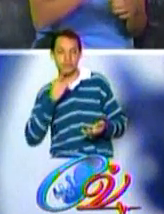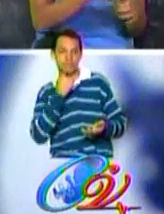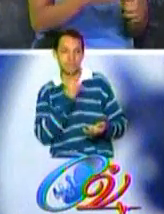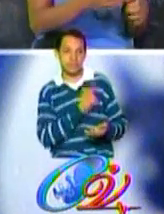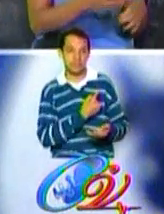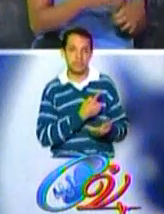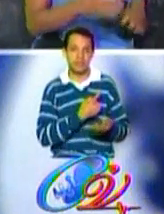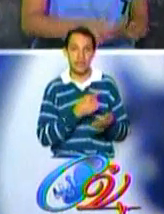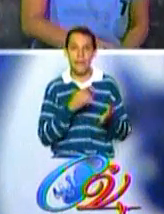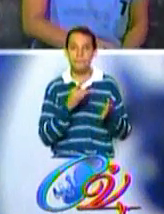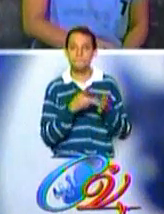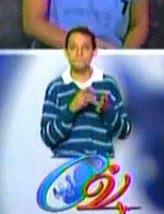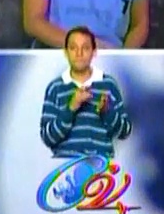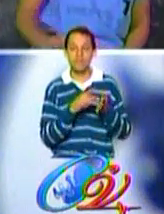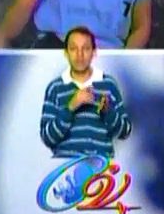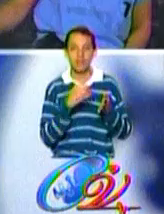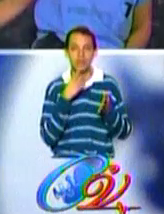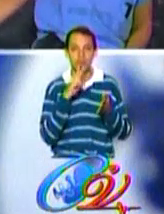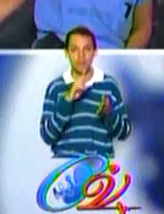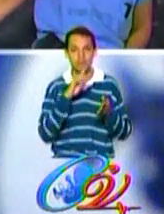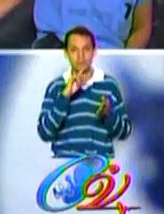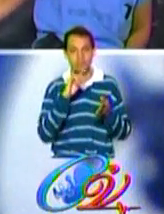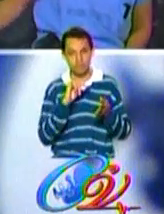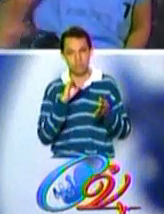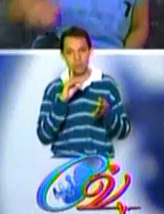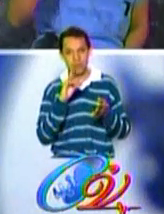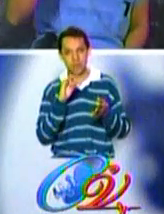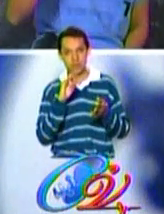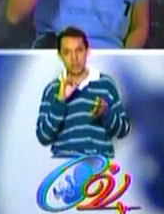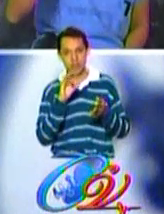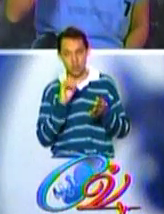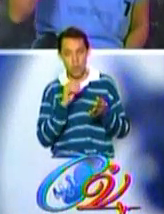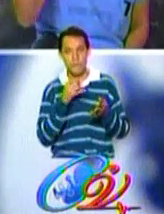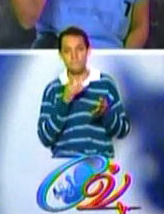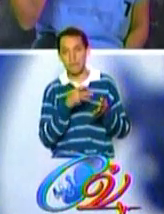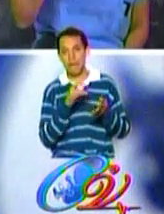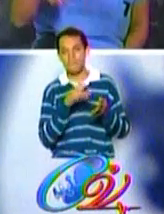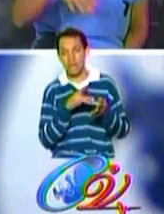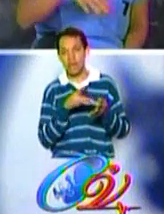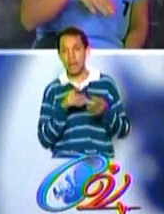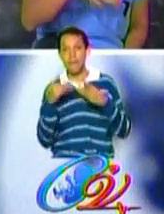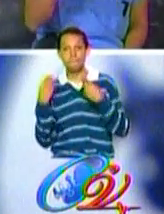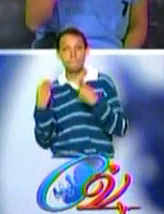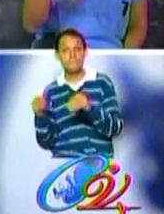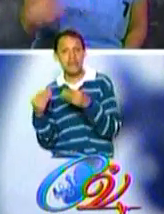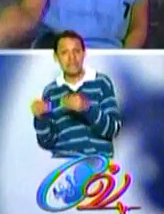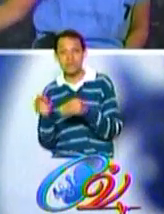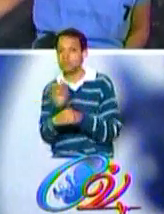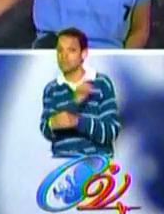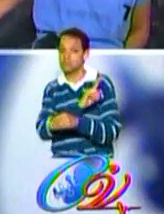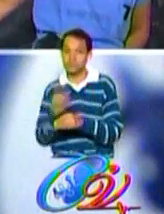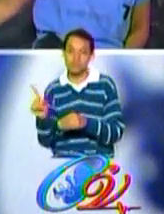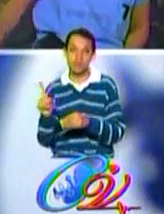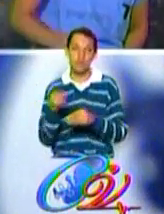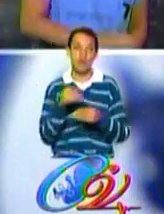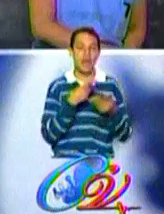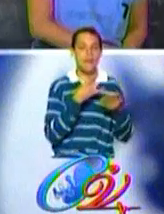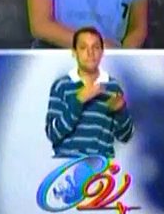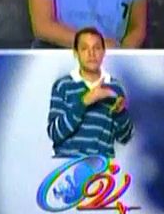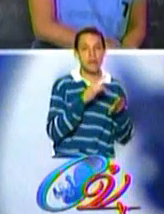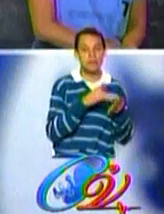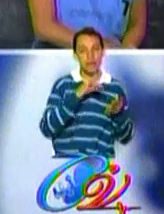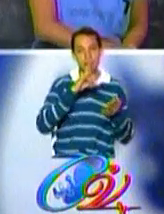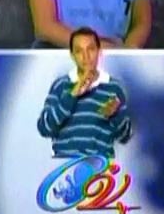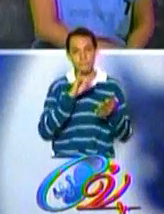vidrio, o que básicamente diga que está free BPA, que es como decir libre de este químico que tiene el